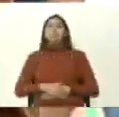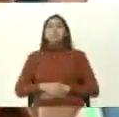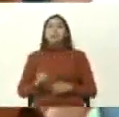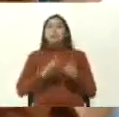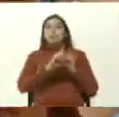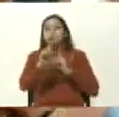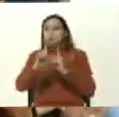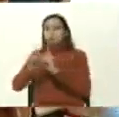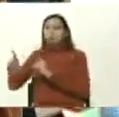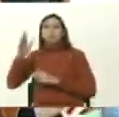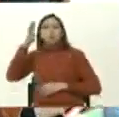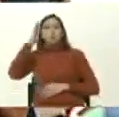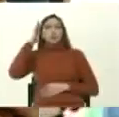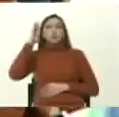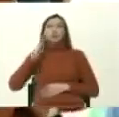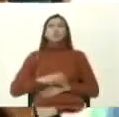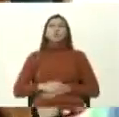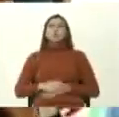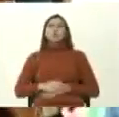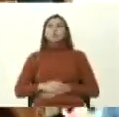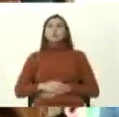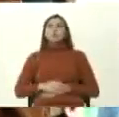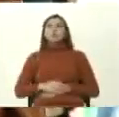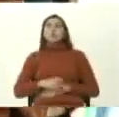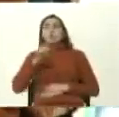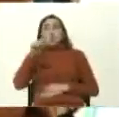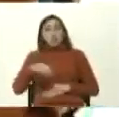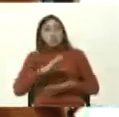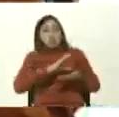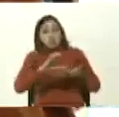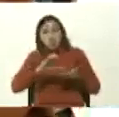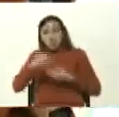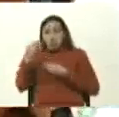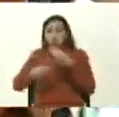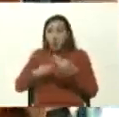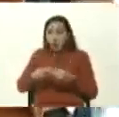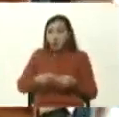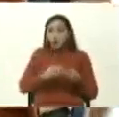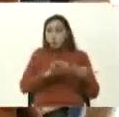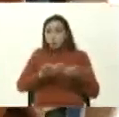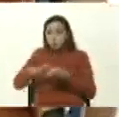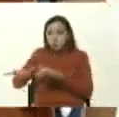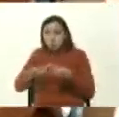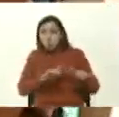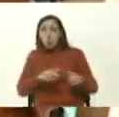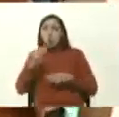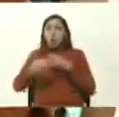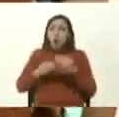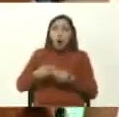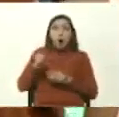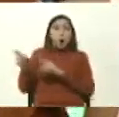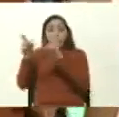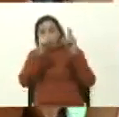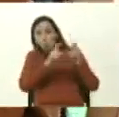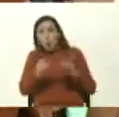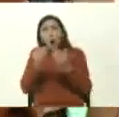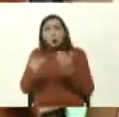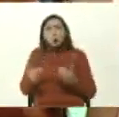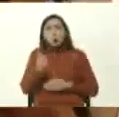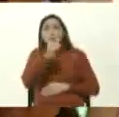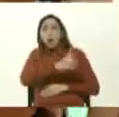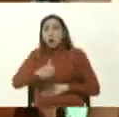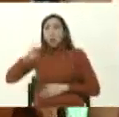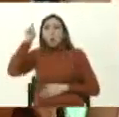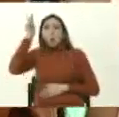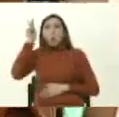distancia. Indudablemente hemos hecho unas grandes inversiones para poder hacer las clases online, preparando, formando a cada uno de nuestros maestros.